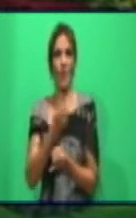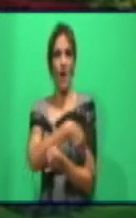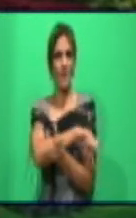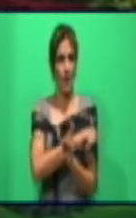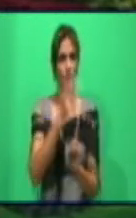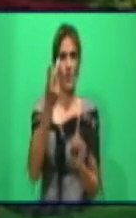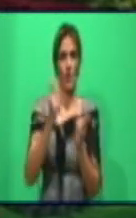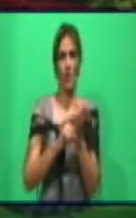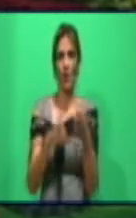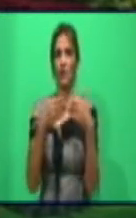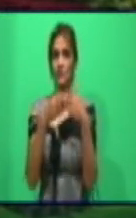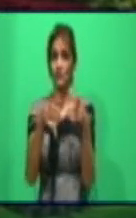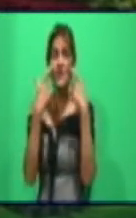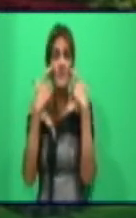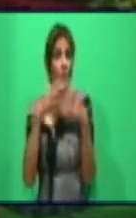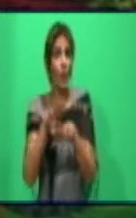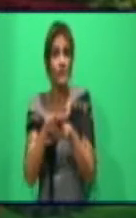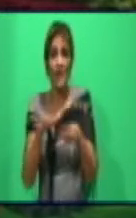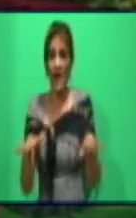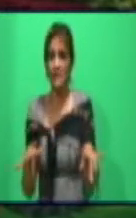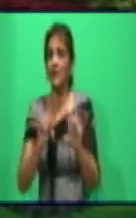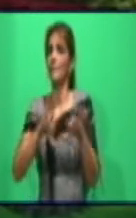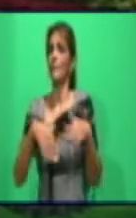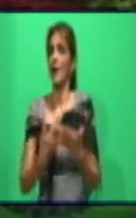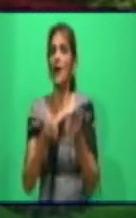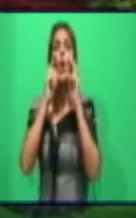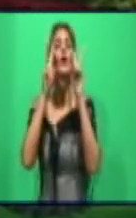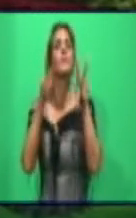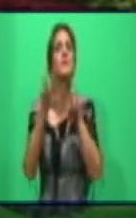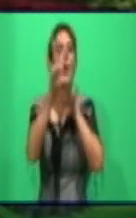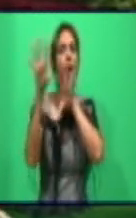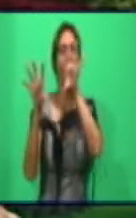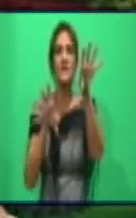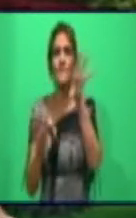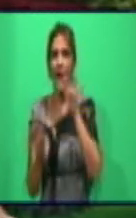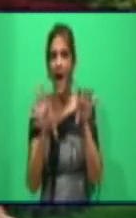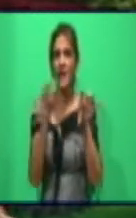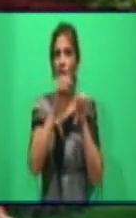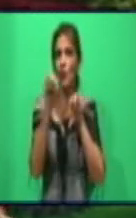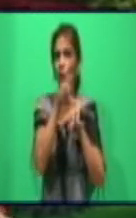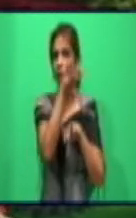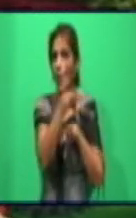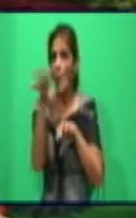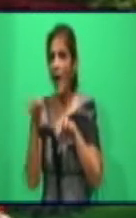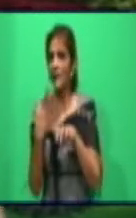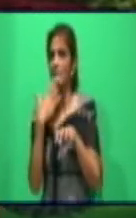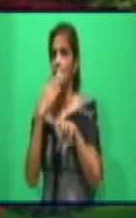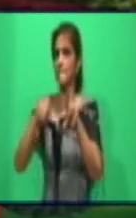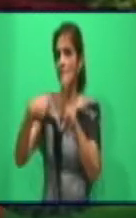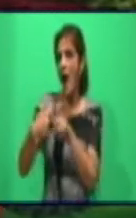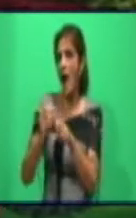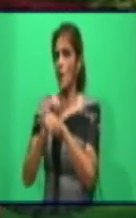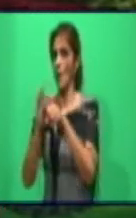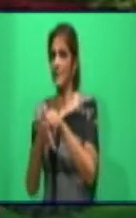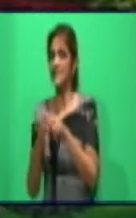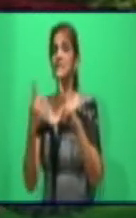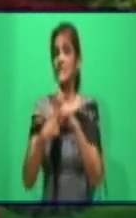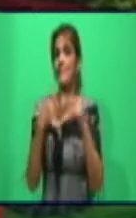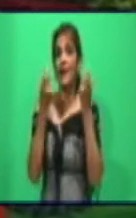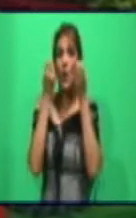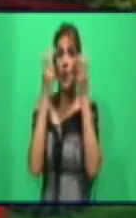muy elocuentes para los que vivimos estas imágenes y para los que vivimos o transitamos por el centro histórico